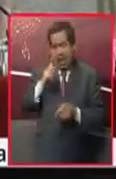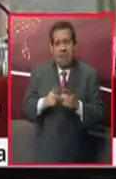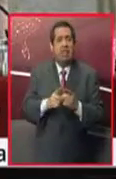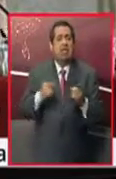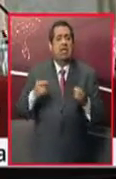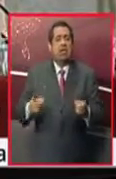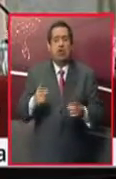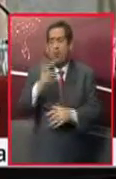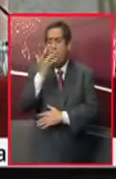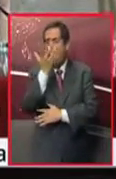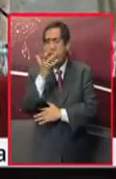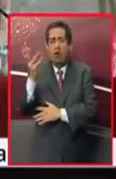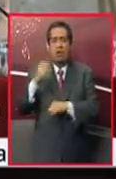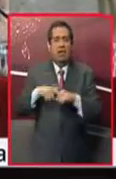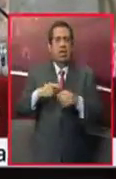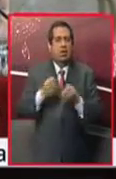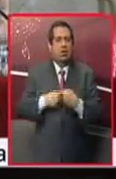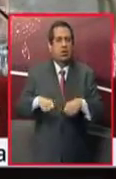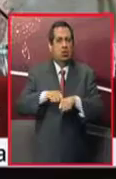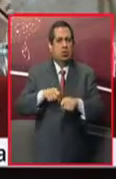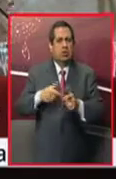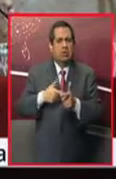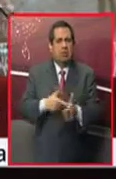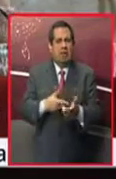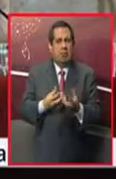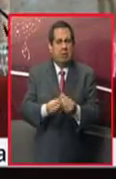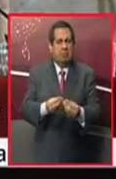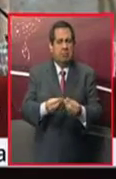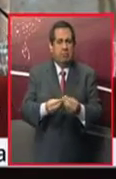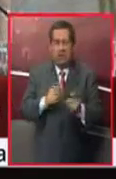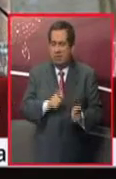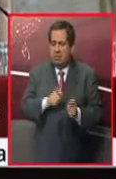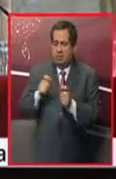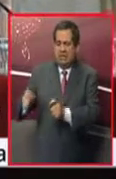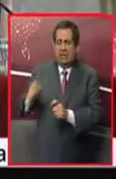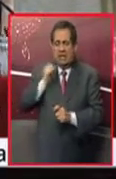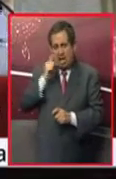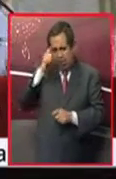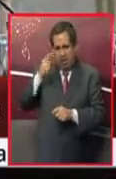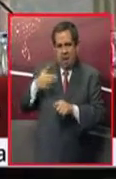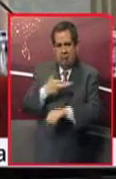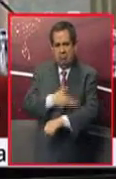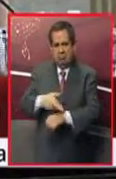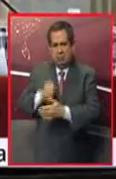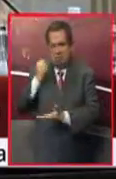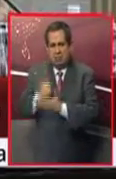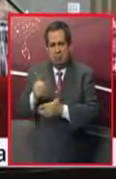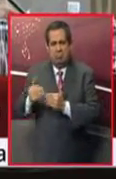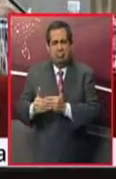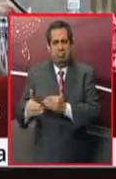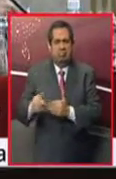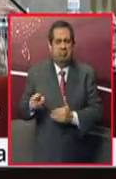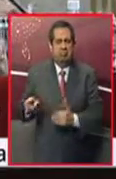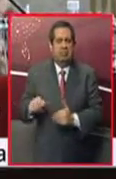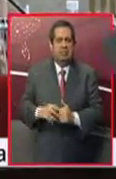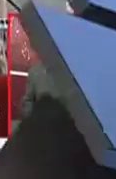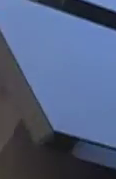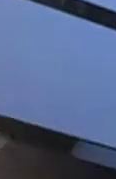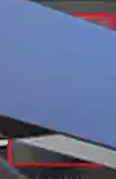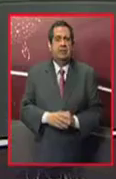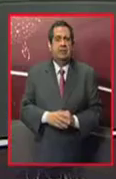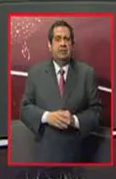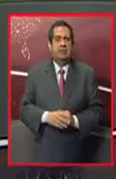Desarrollo Forestal Sustentable. Pasa al Senado para sus efectos constitucionales.